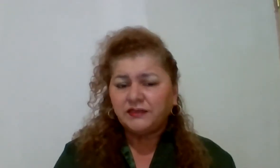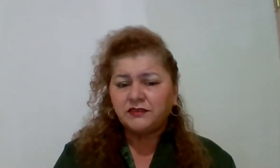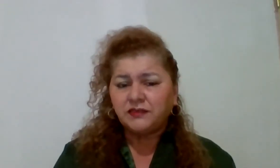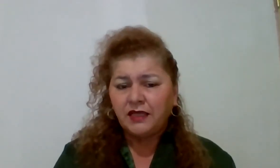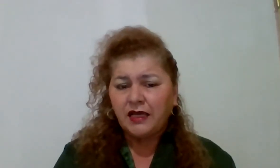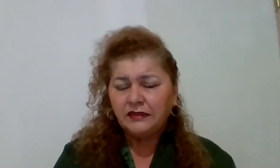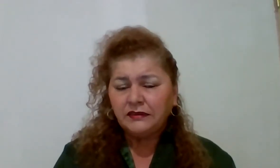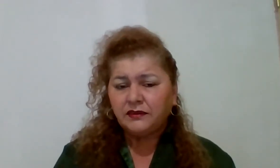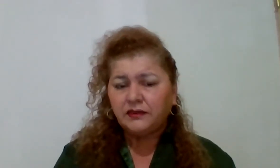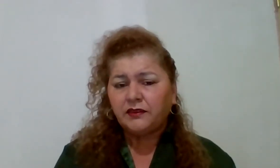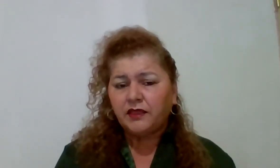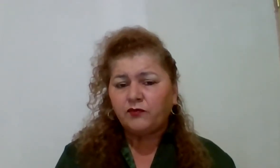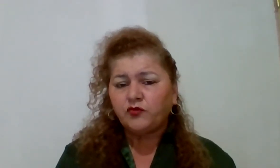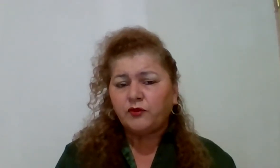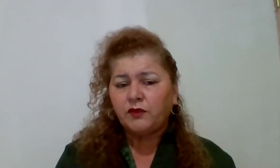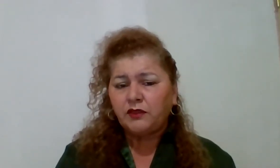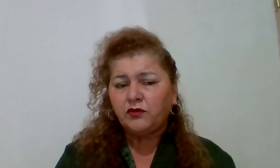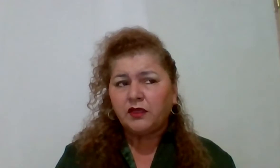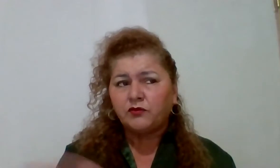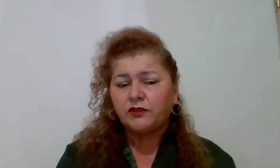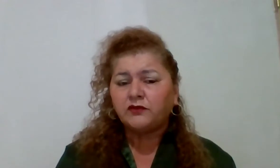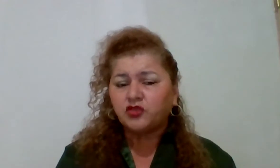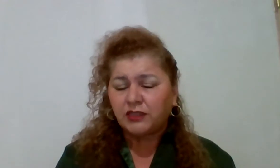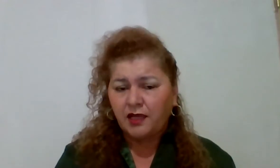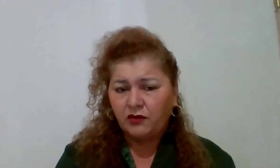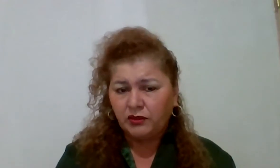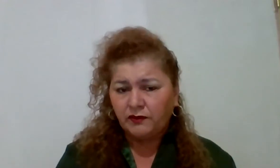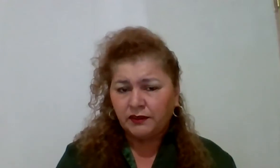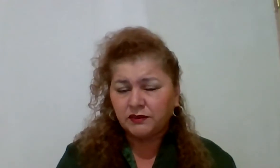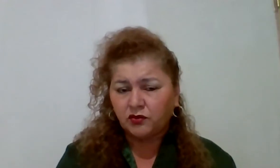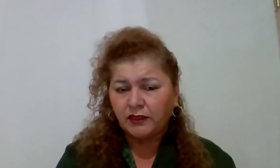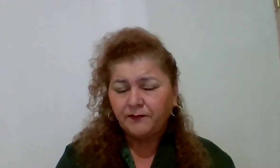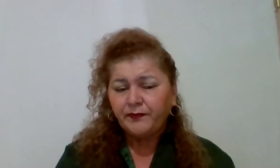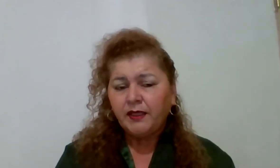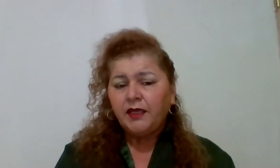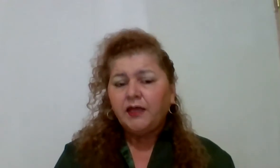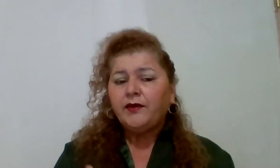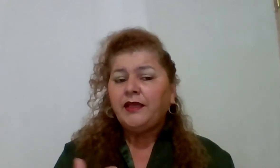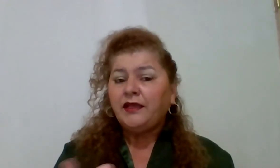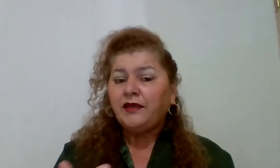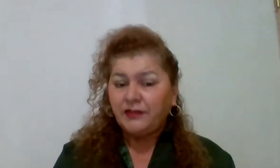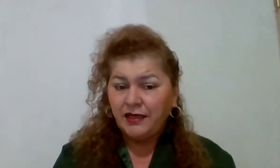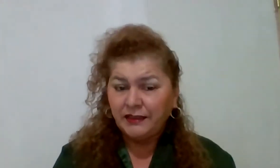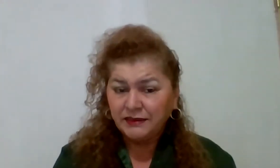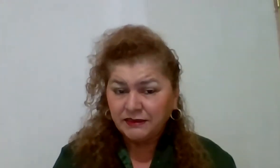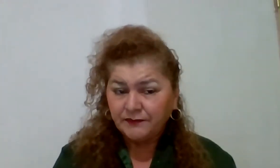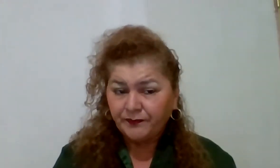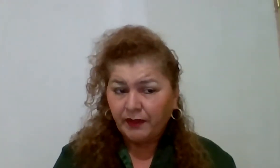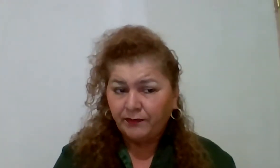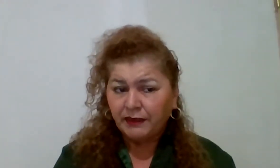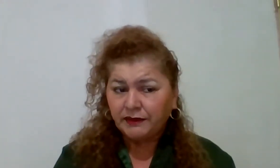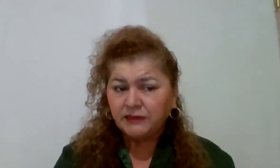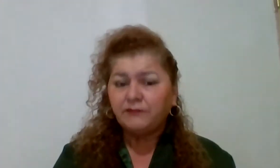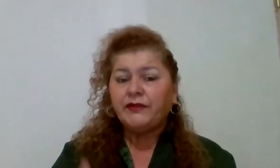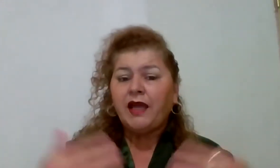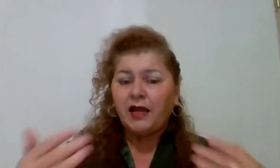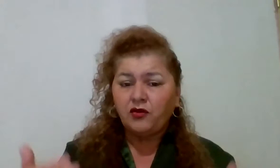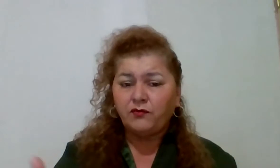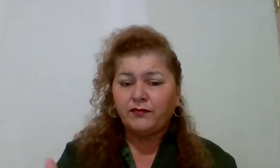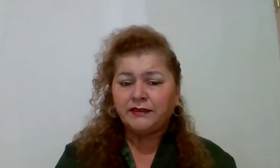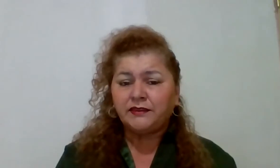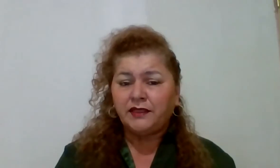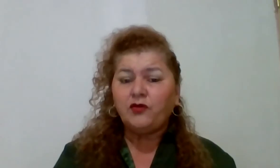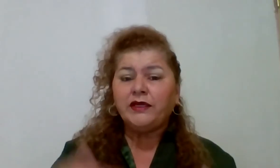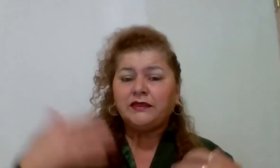una necesidad que hemos vivido y que hemos diagnosticado a nivel de zona. La idea es, Beatriz,